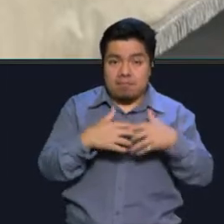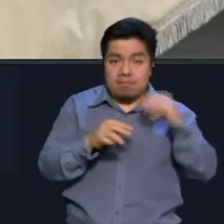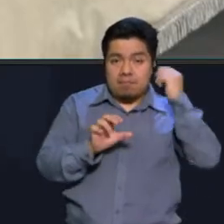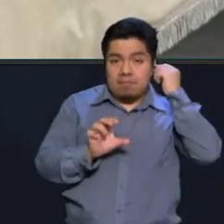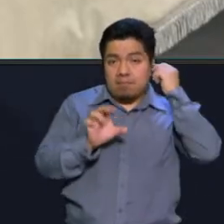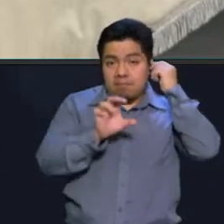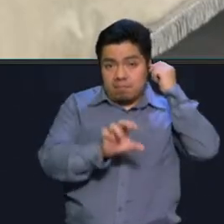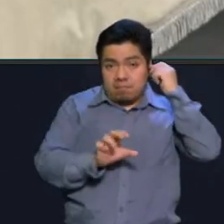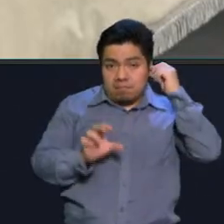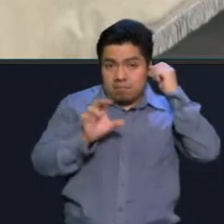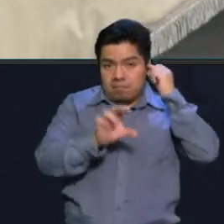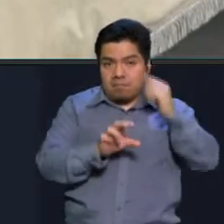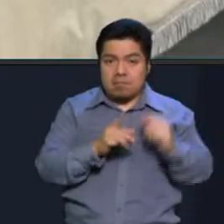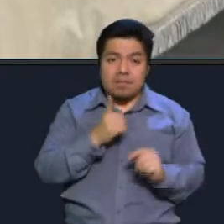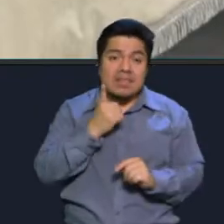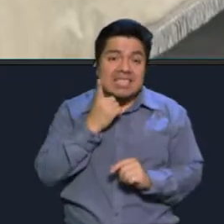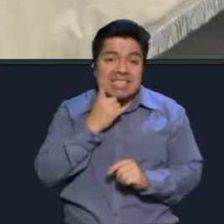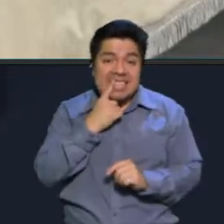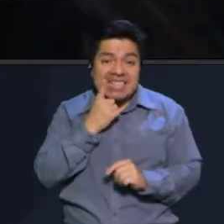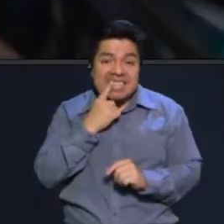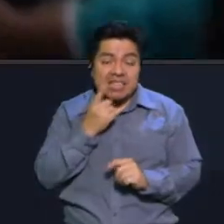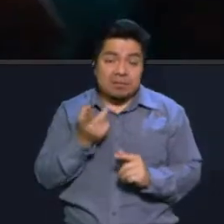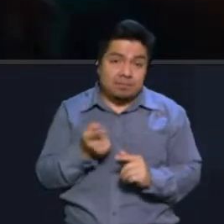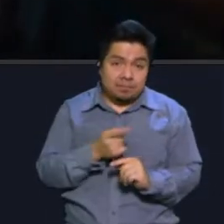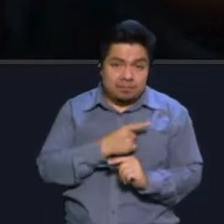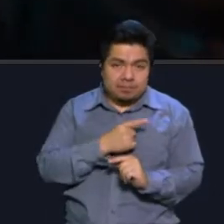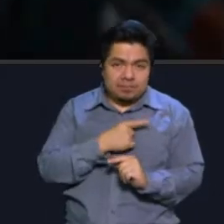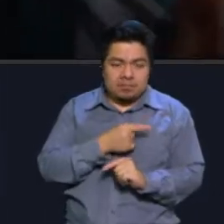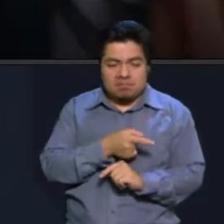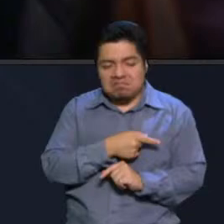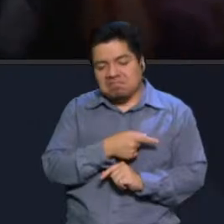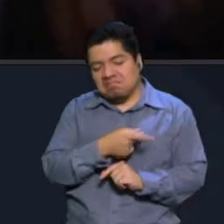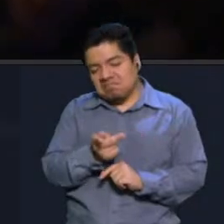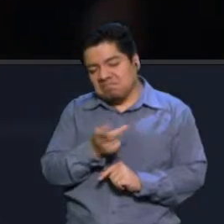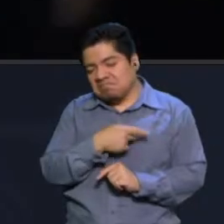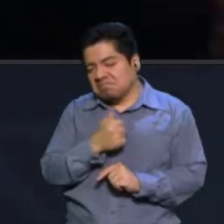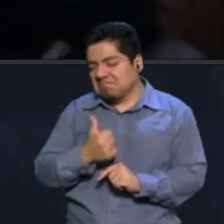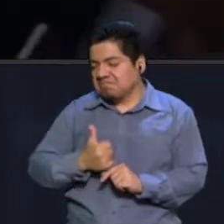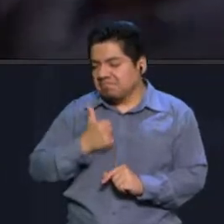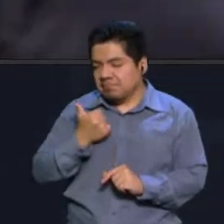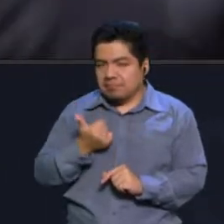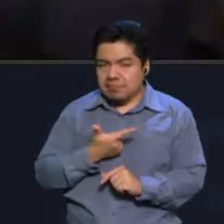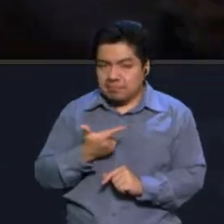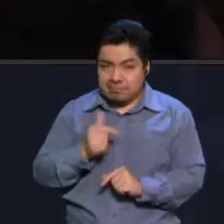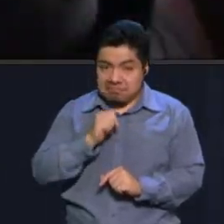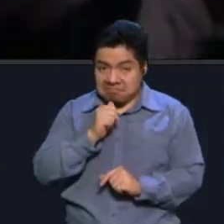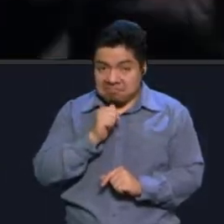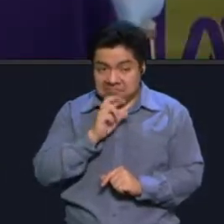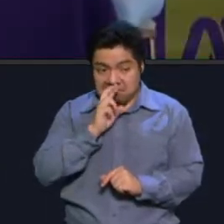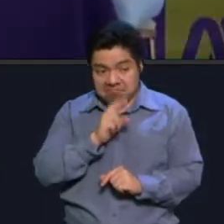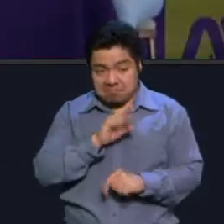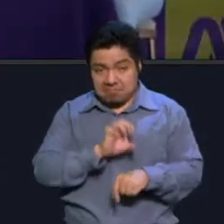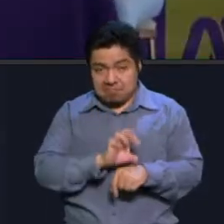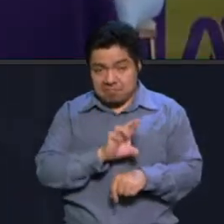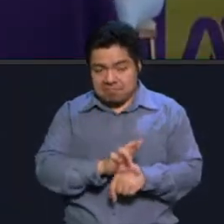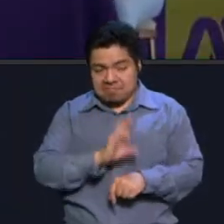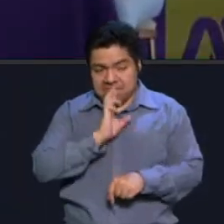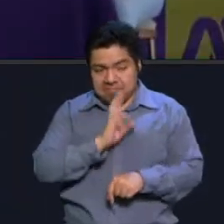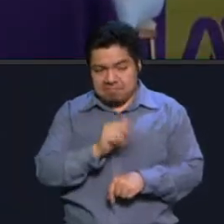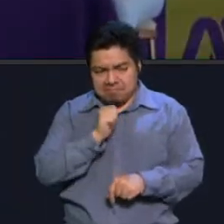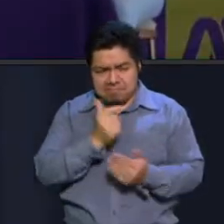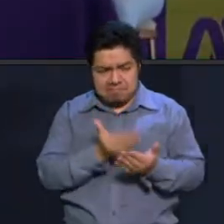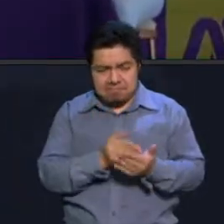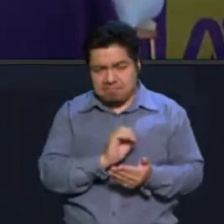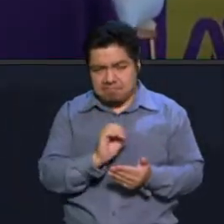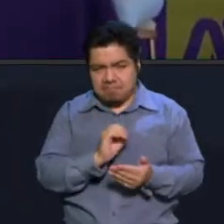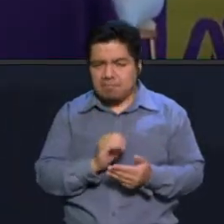realidad abusonas, que se iban a valer de la precariedad laboral, no tuvieran que responder al Estado ecuatoriano. Entonces, ¿qué sucede? La